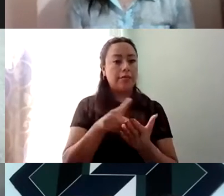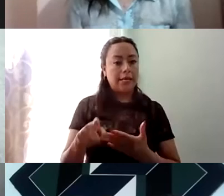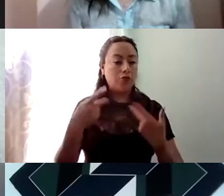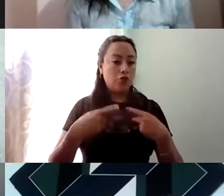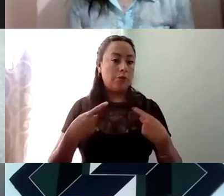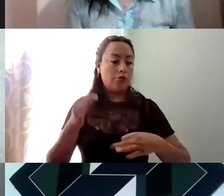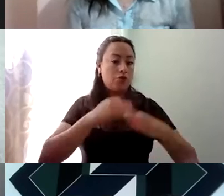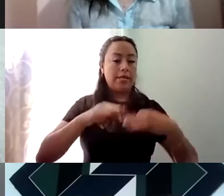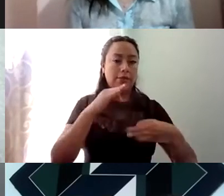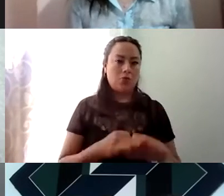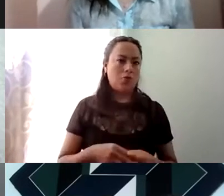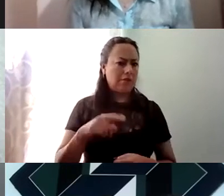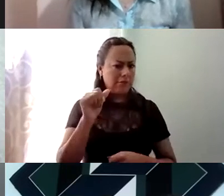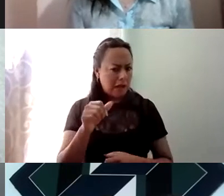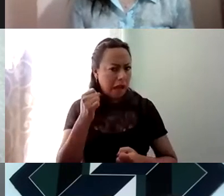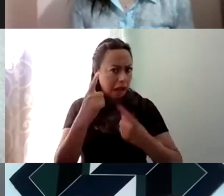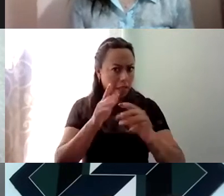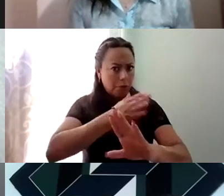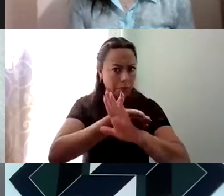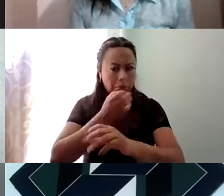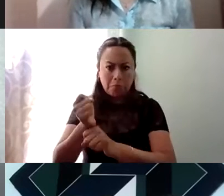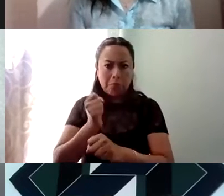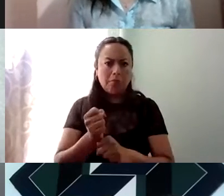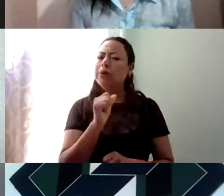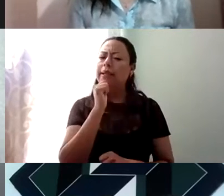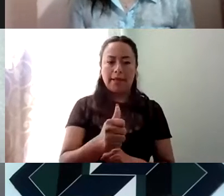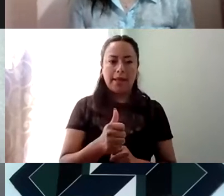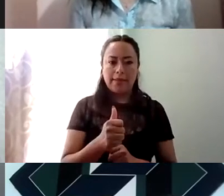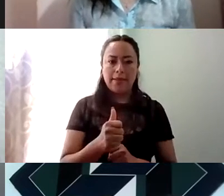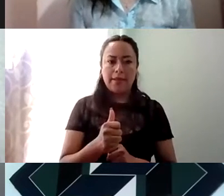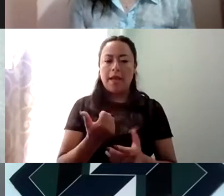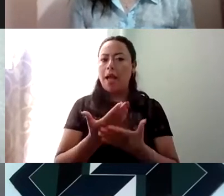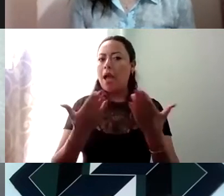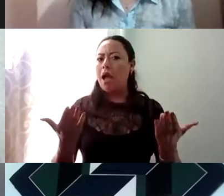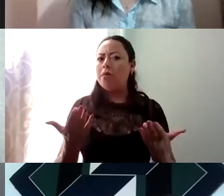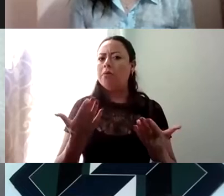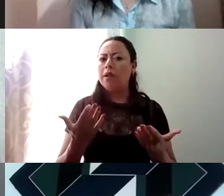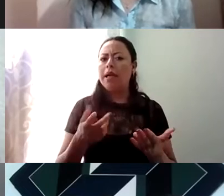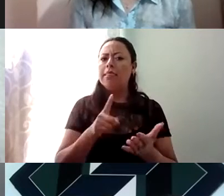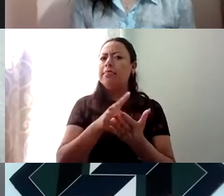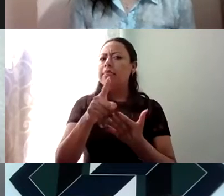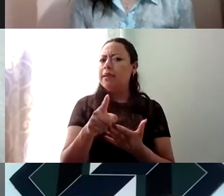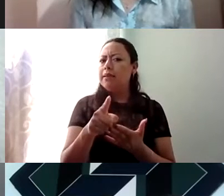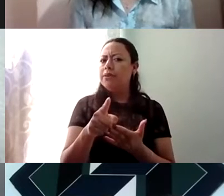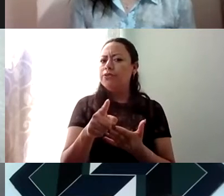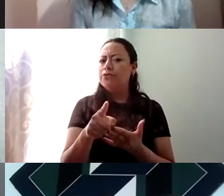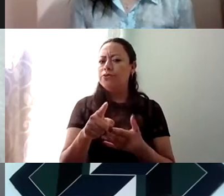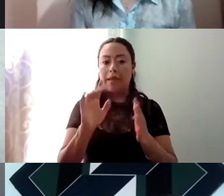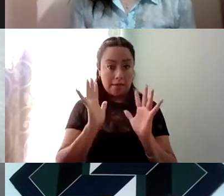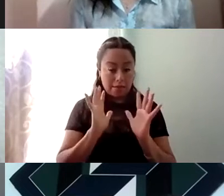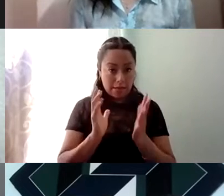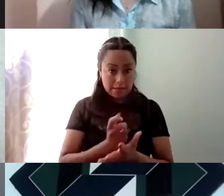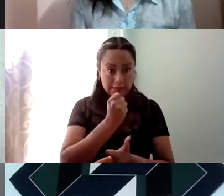su menoscabo. Entonces, ¿por qué se ha suprimido los derechos ya ganados? Como